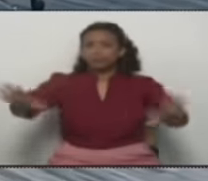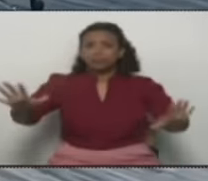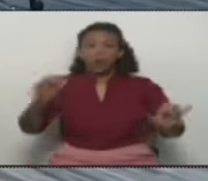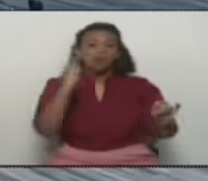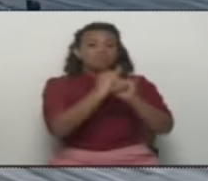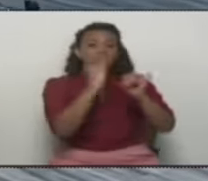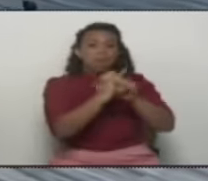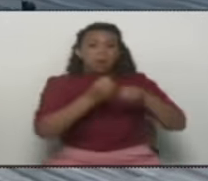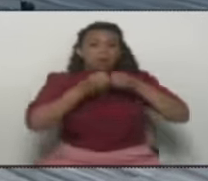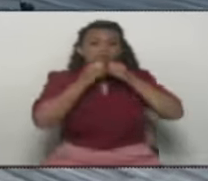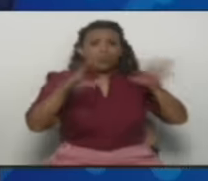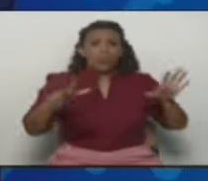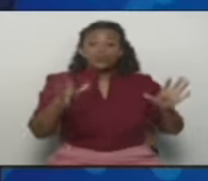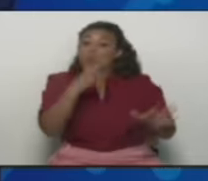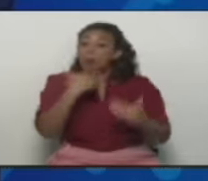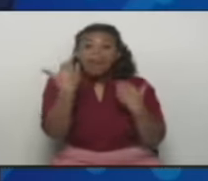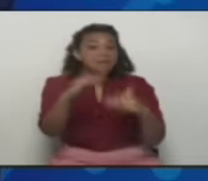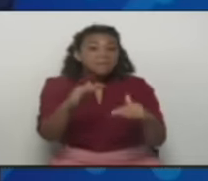aquí.